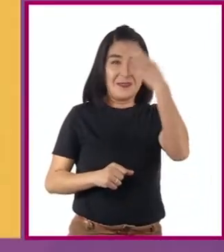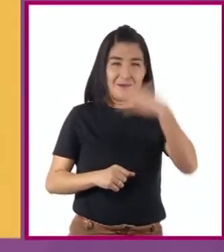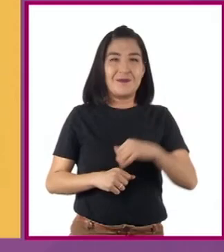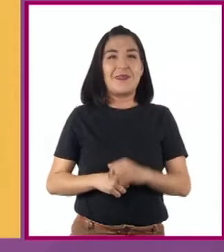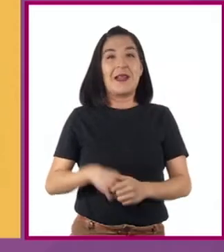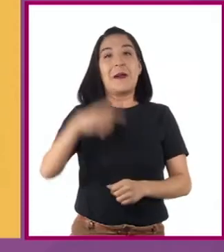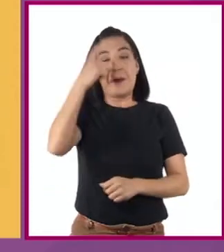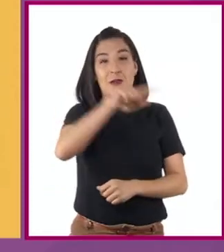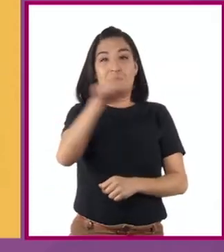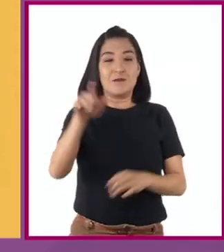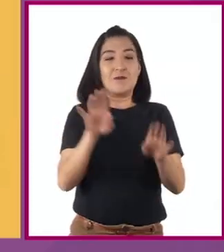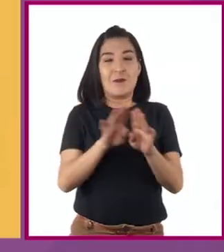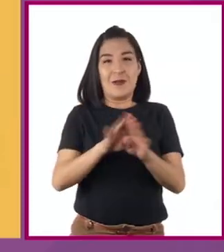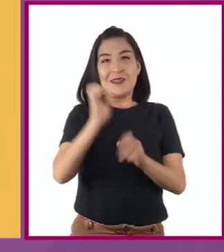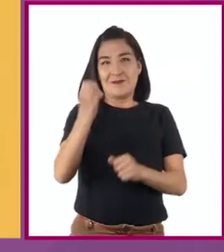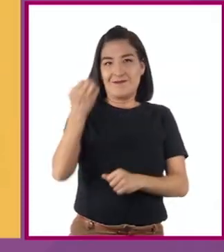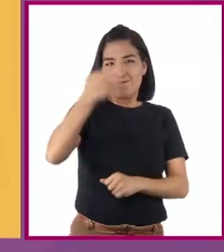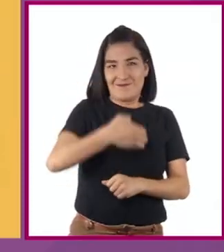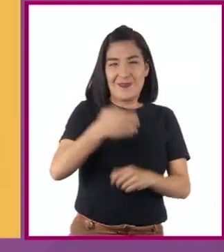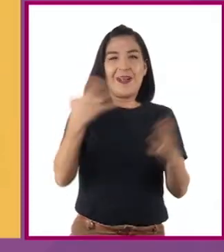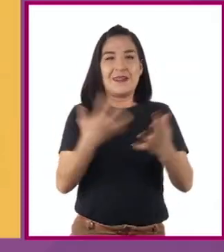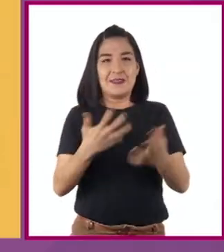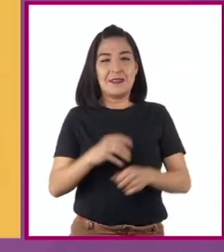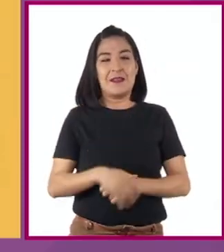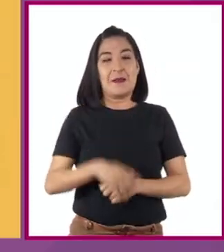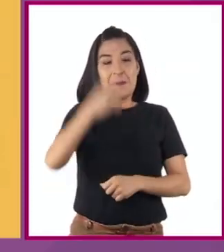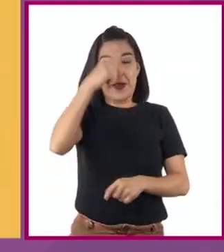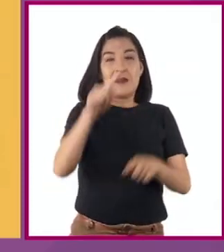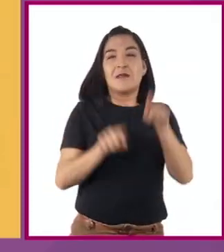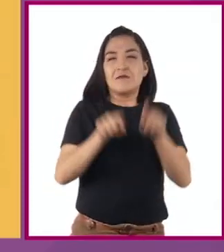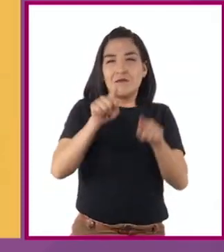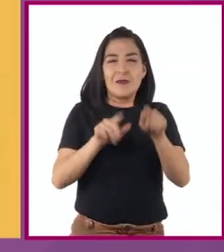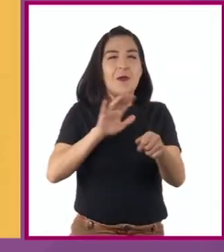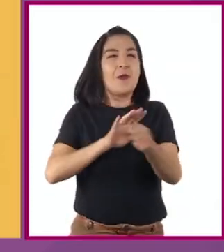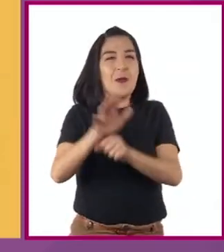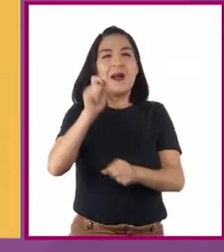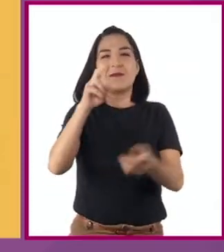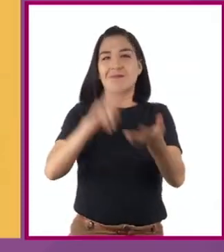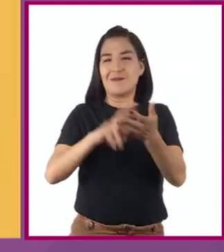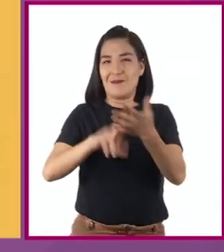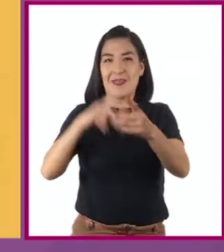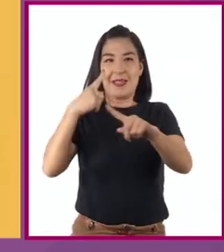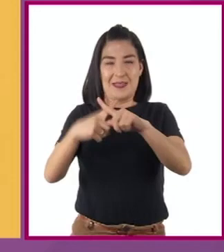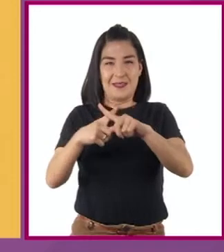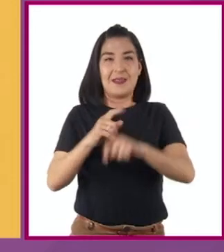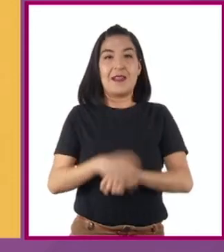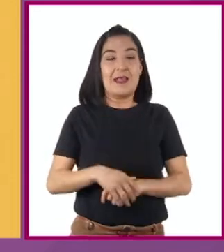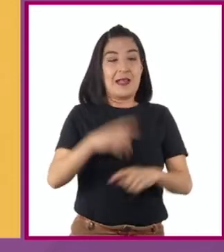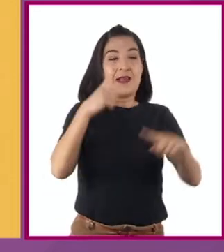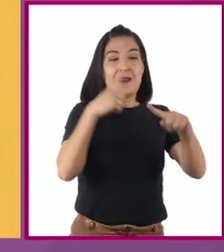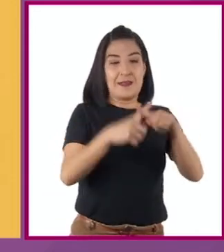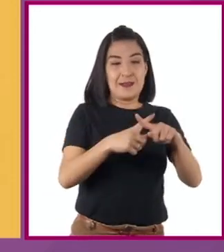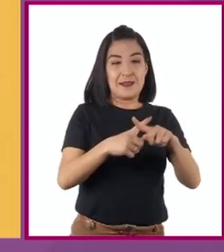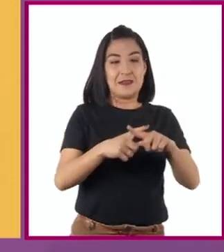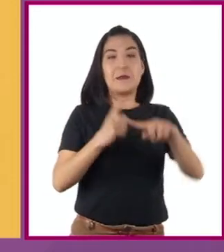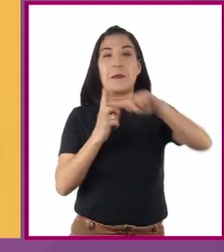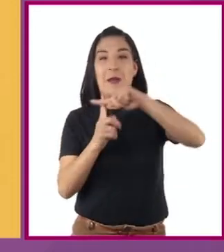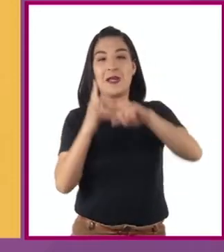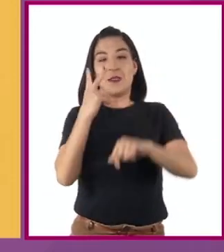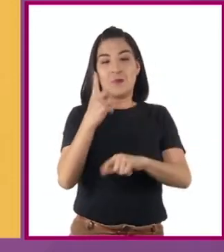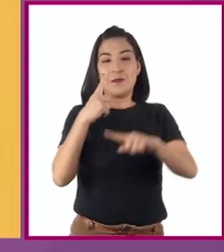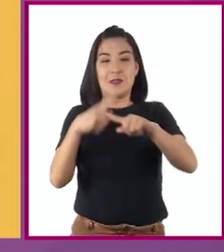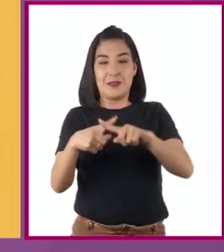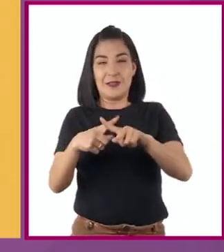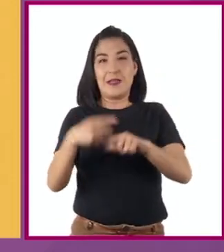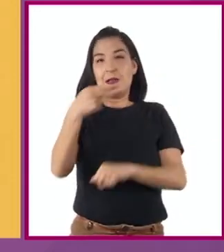resolver la ecuación, es decir, para calcular el valor de X, en la ecuación X más 2X igual